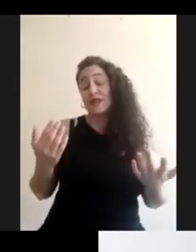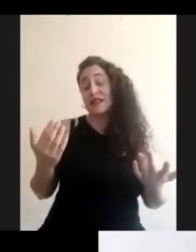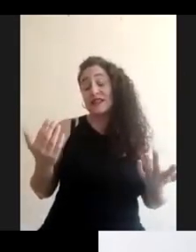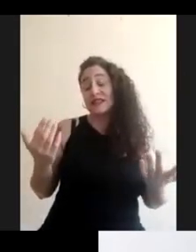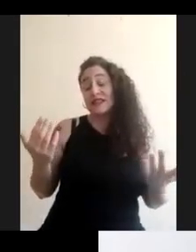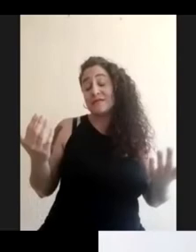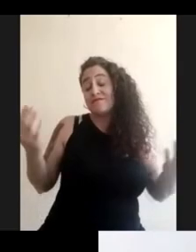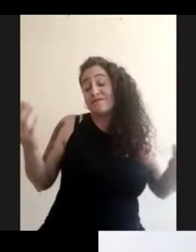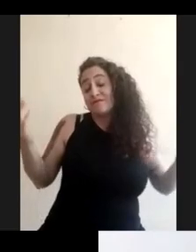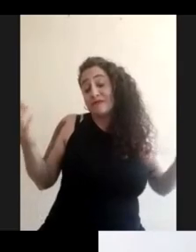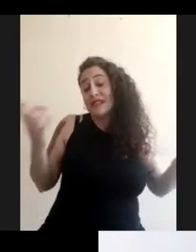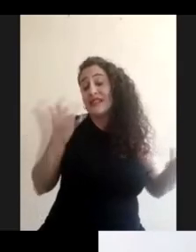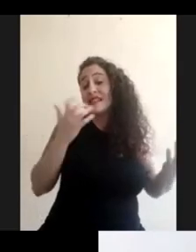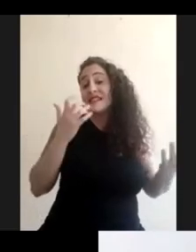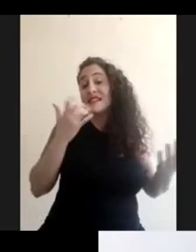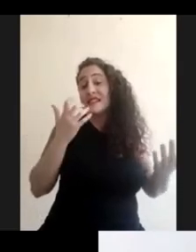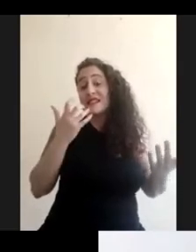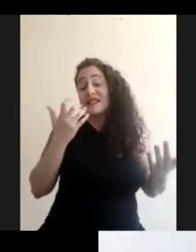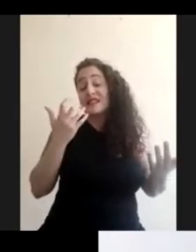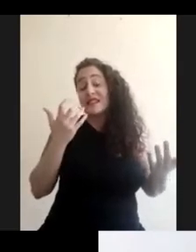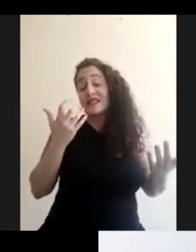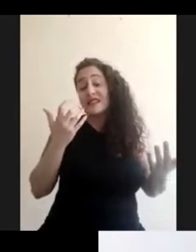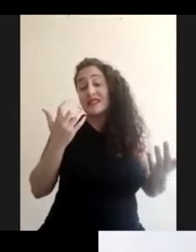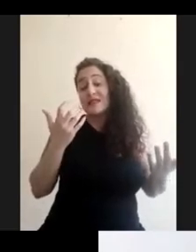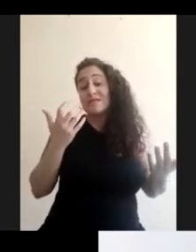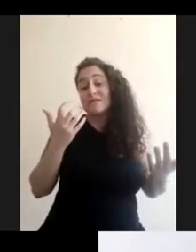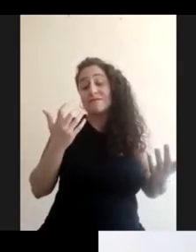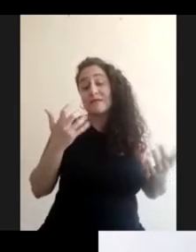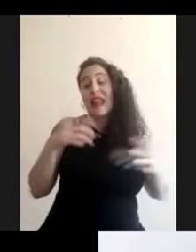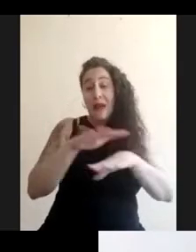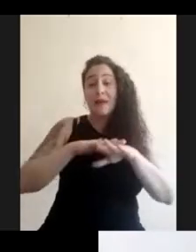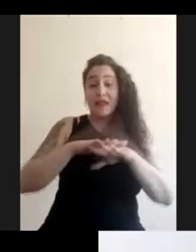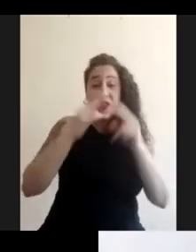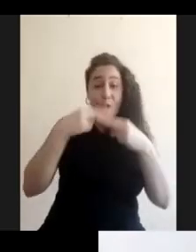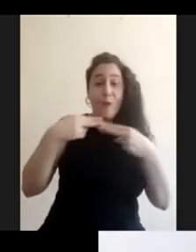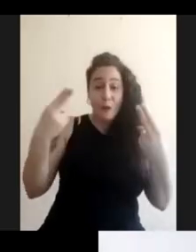si asumiera este servicio la